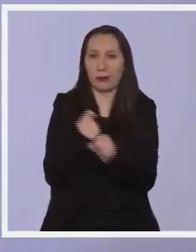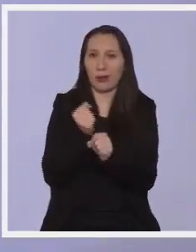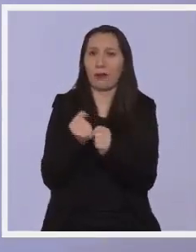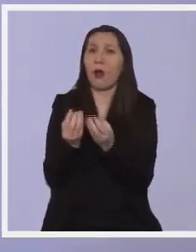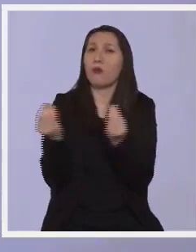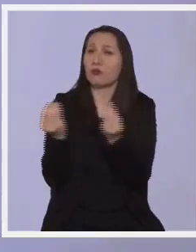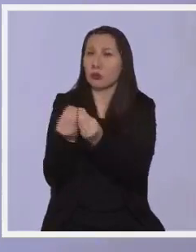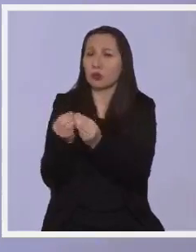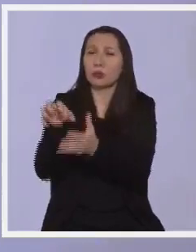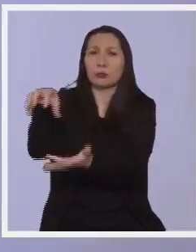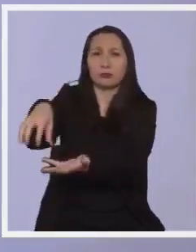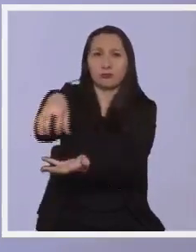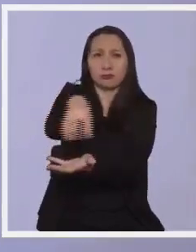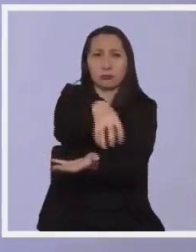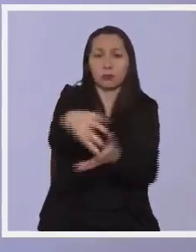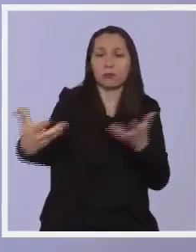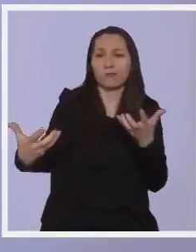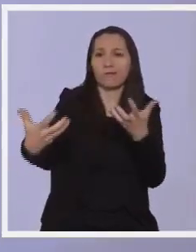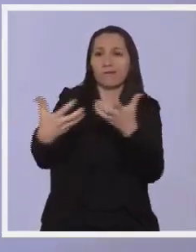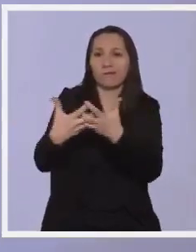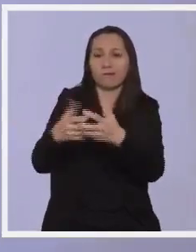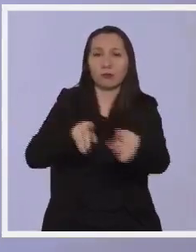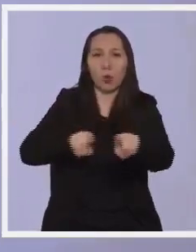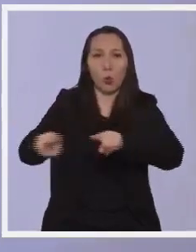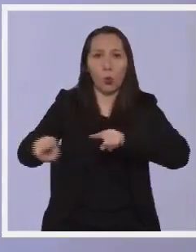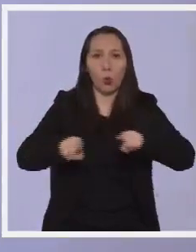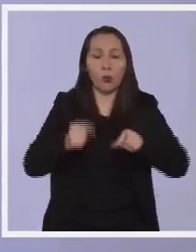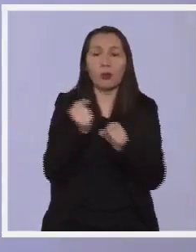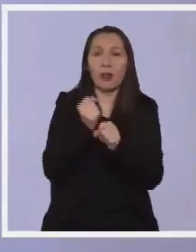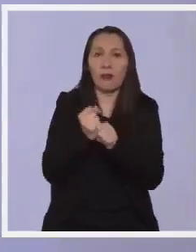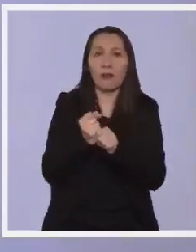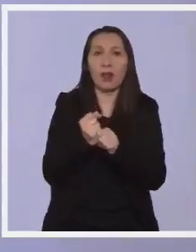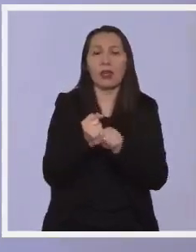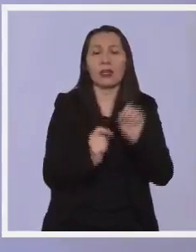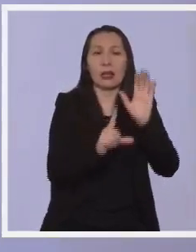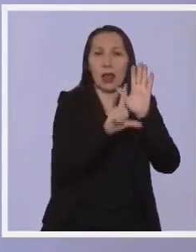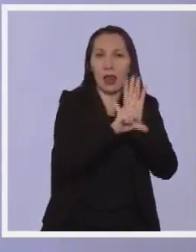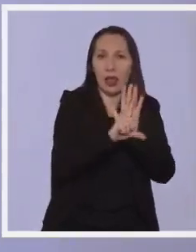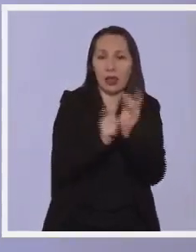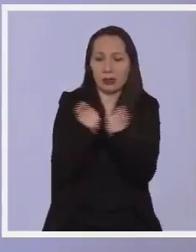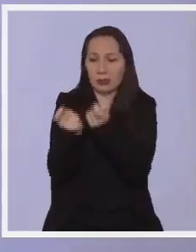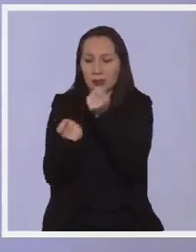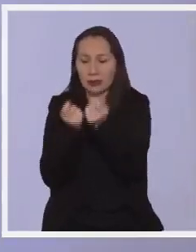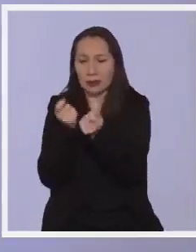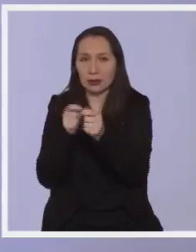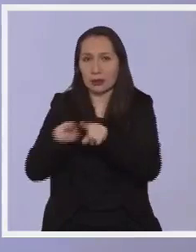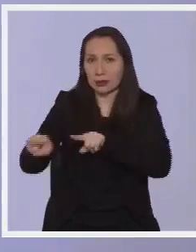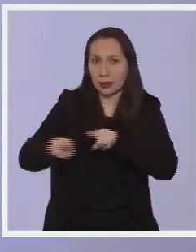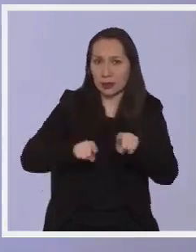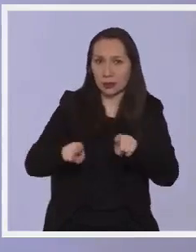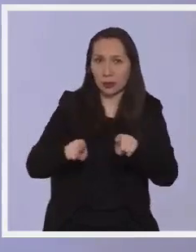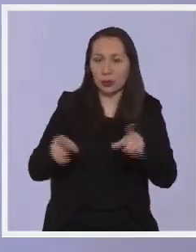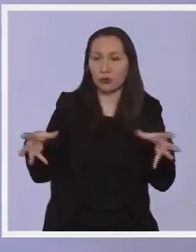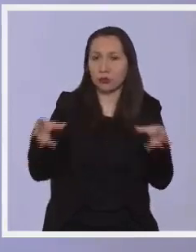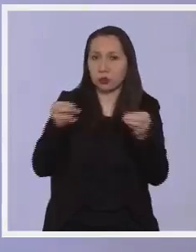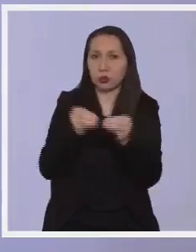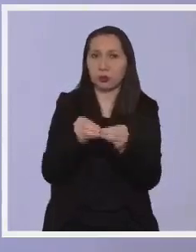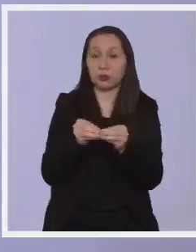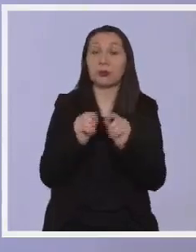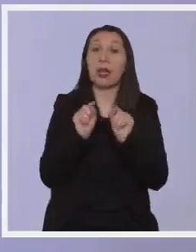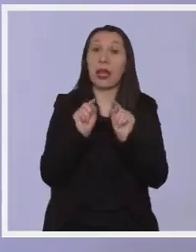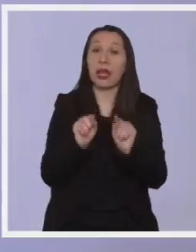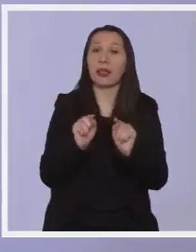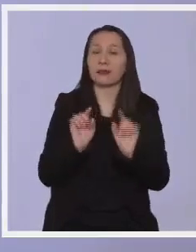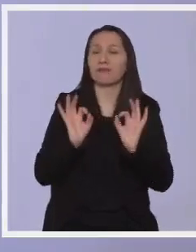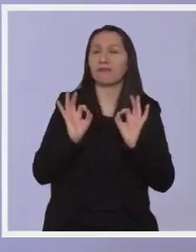muchas agencias, que las articula, que las coordina, que trabaja en lo legislativo, en los recursos, en la gestión, y esa, digamos, guinda